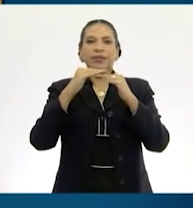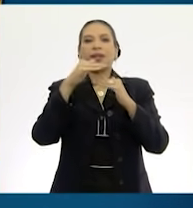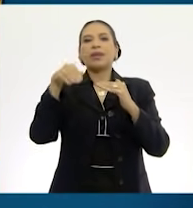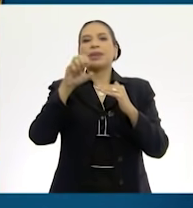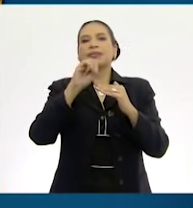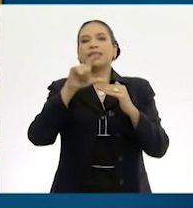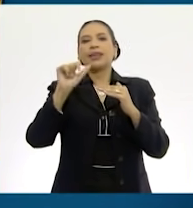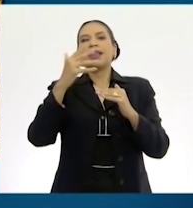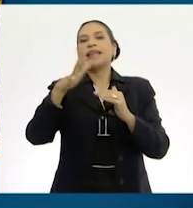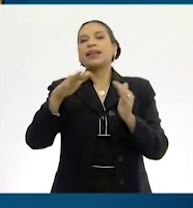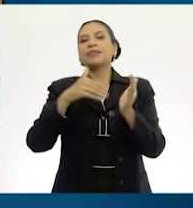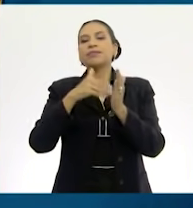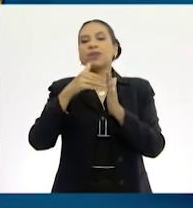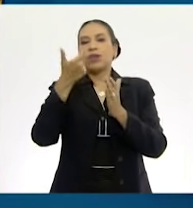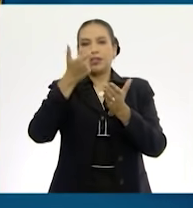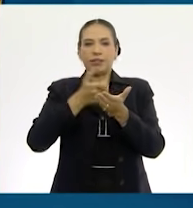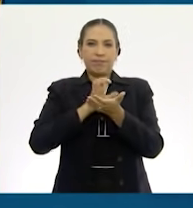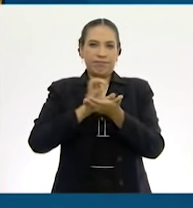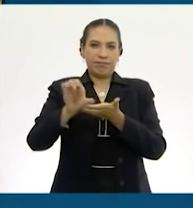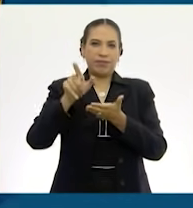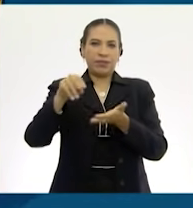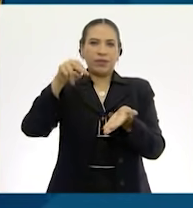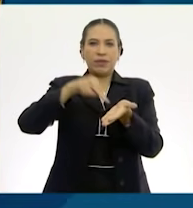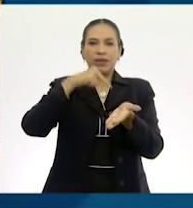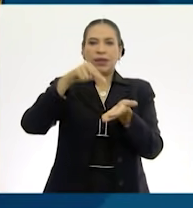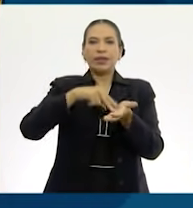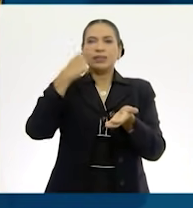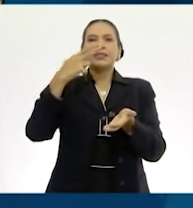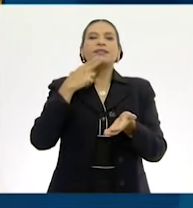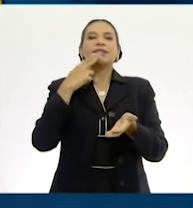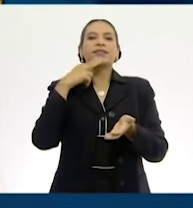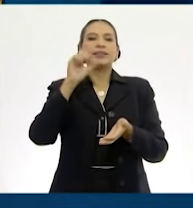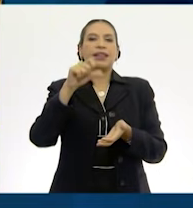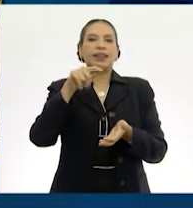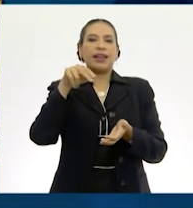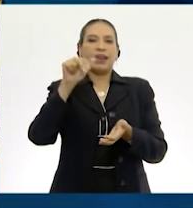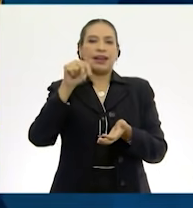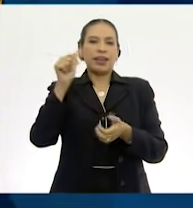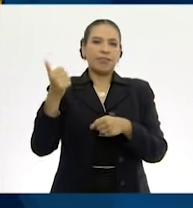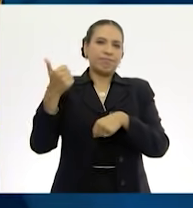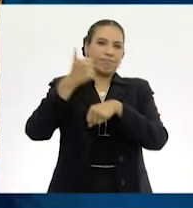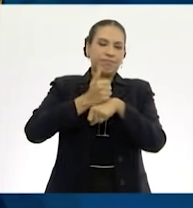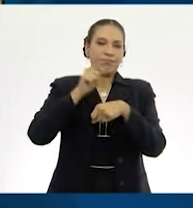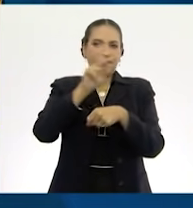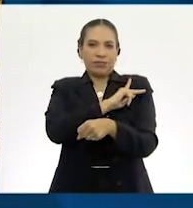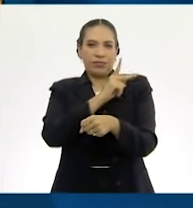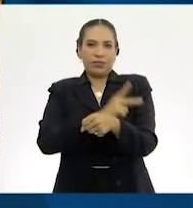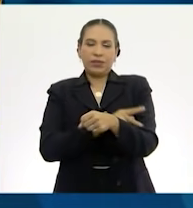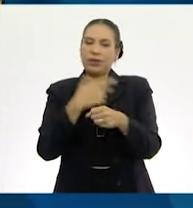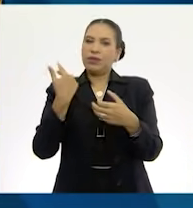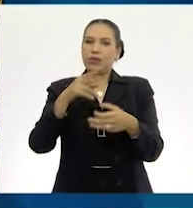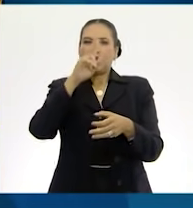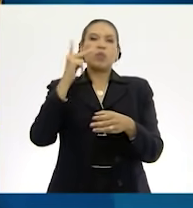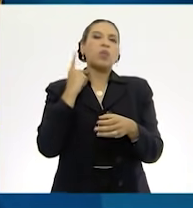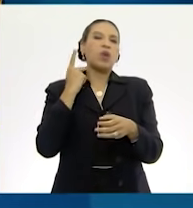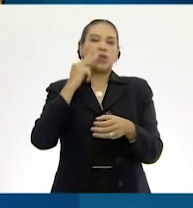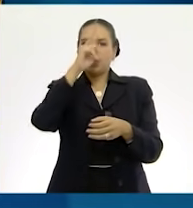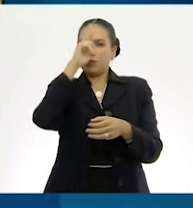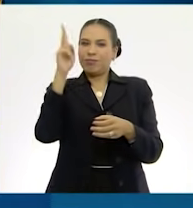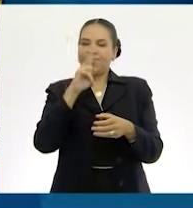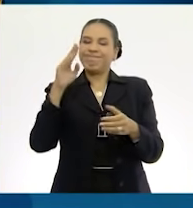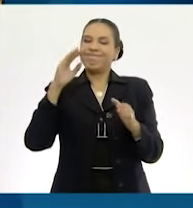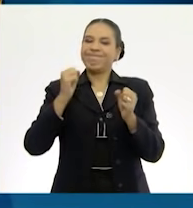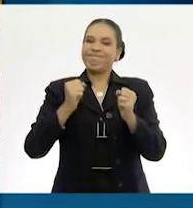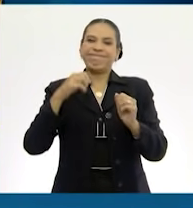10 millones obtenidos de ese tratado le sirvieron a Santa Anna para mantenerse en el poder, pero el costo político fue